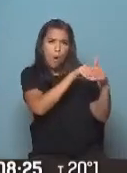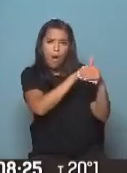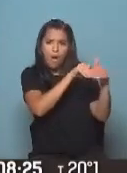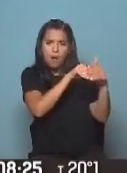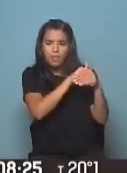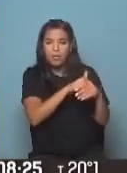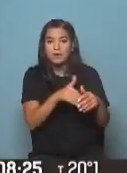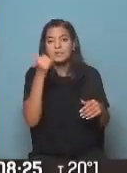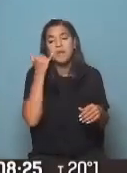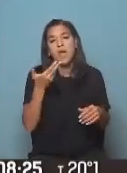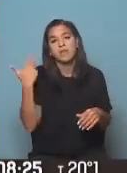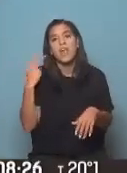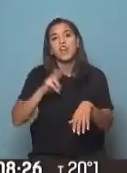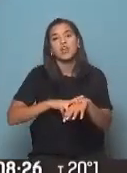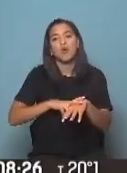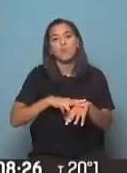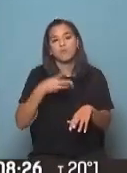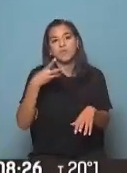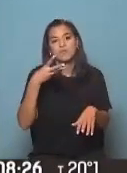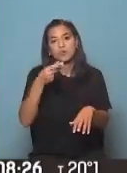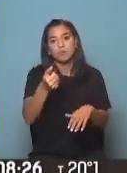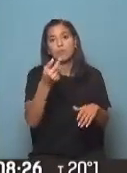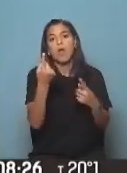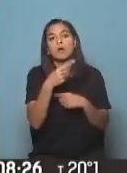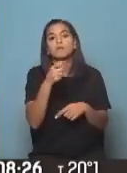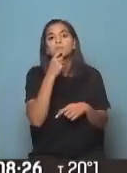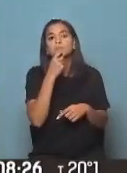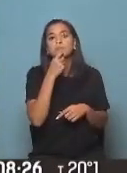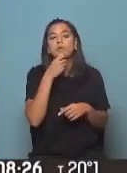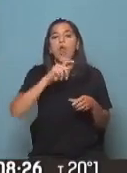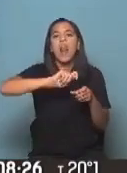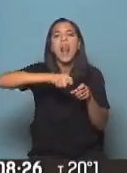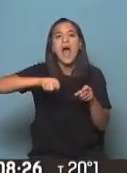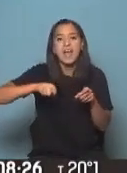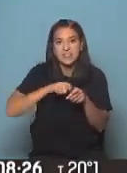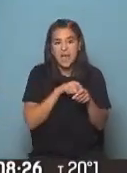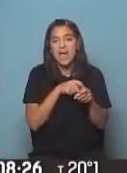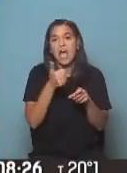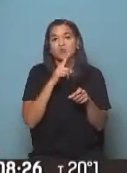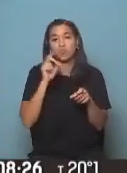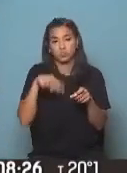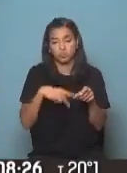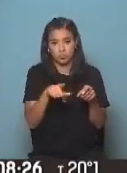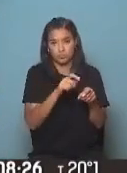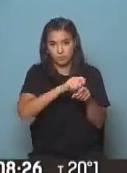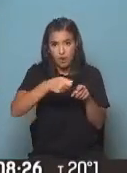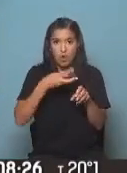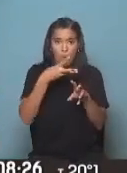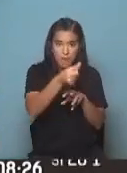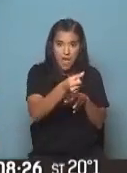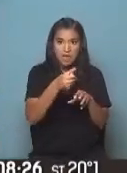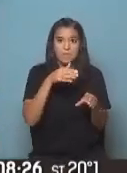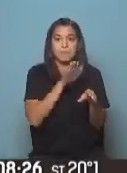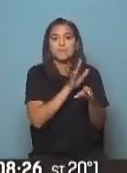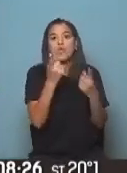algo recomendado. Estoquearse, digamos, en alimentos básicos, no sé, latas de atún, por ejemplo. Sí. Comprar, tenerlas, es algo que ayuda mucho en la economía. Alimentos